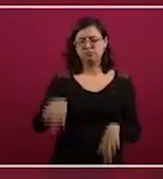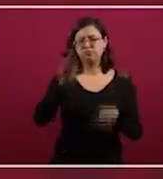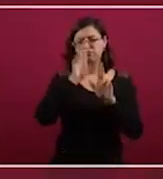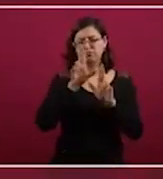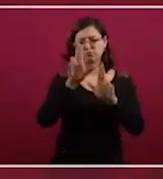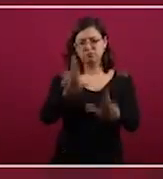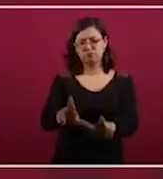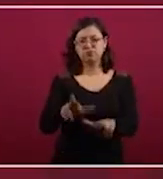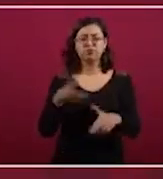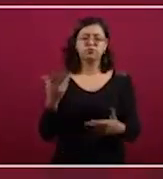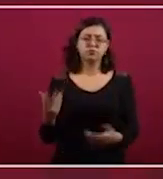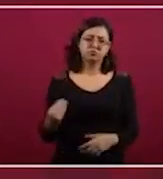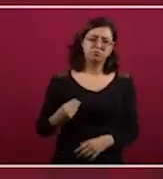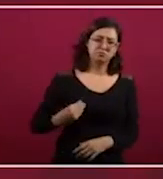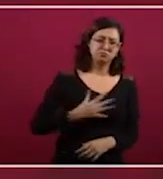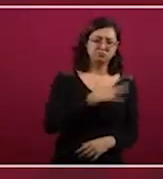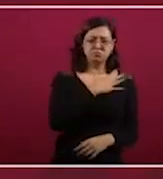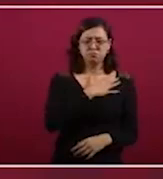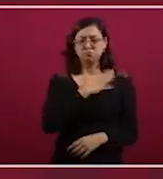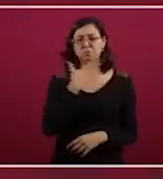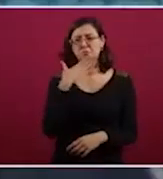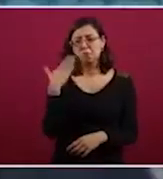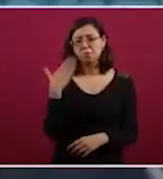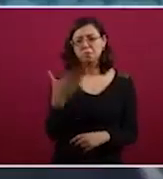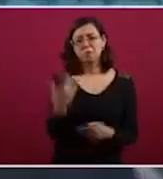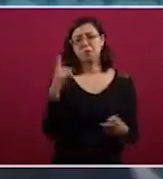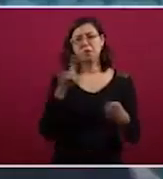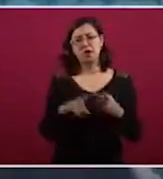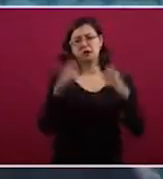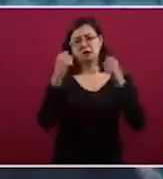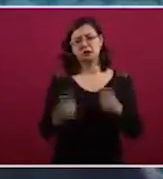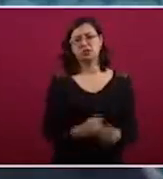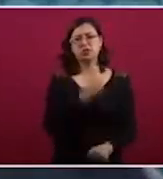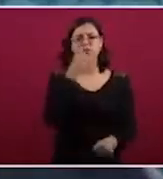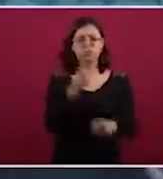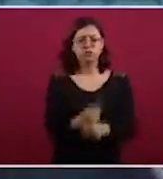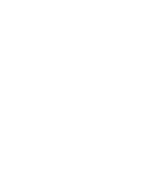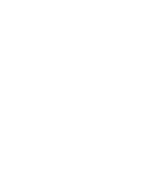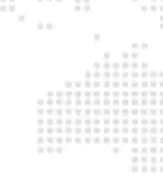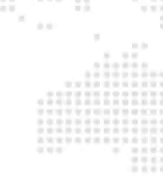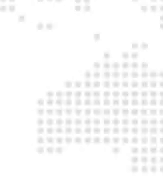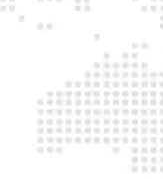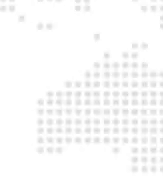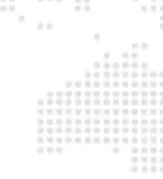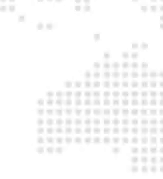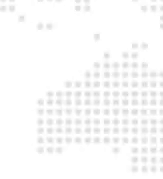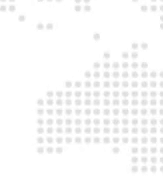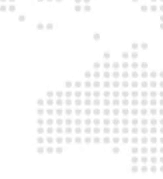procurándoles mayor bienestar, seguridad y oportunidades de desarrollo.